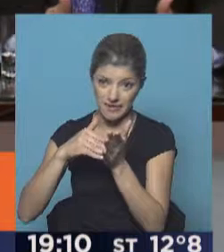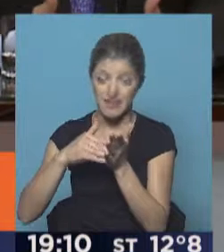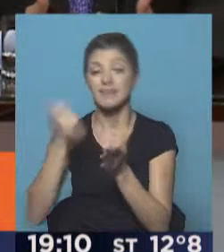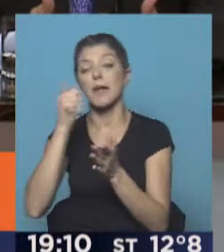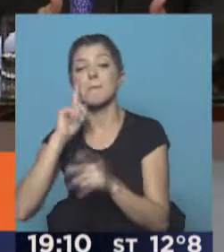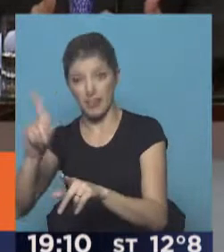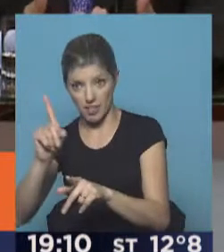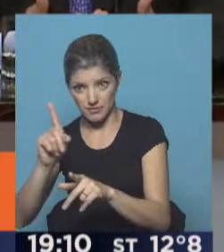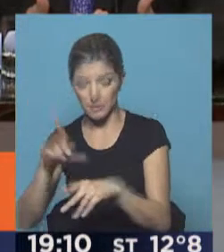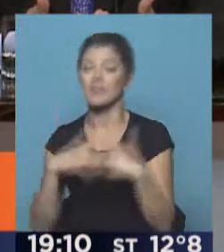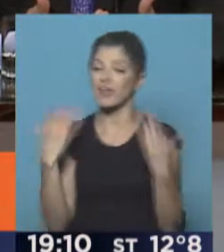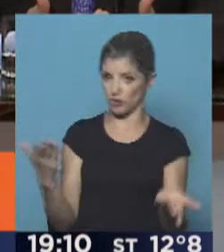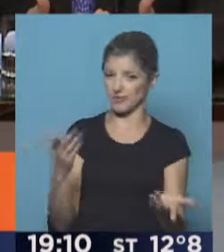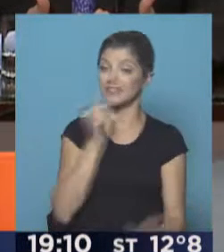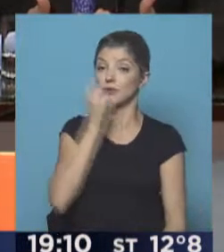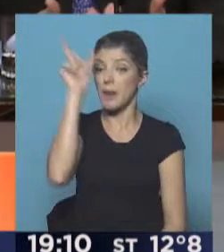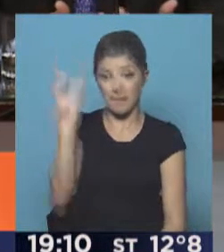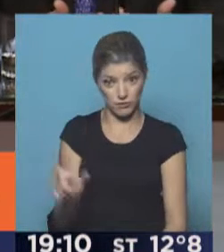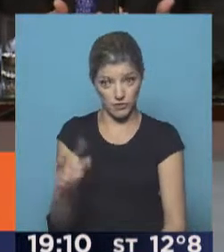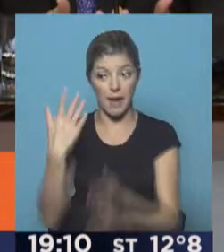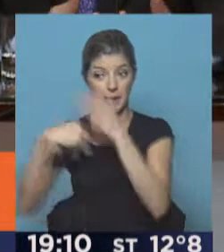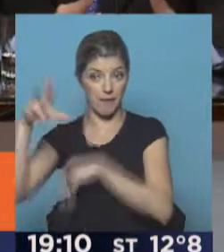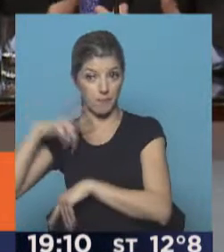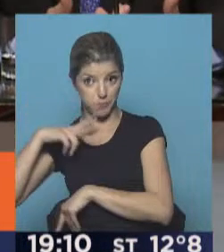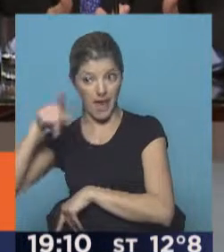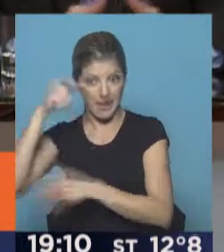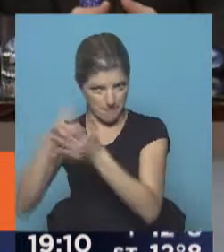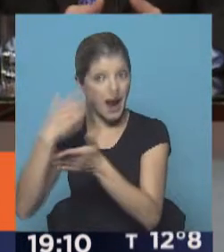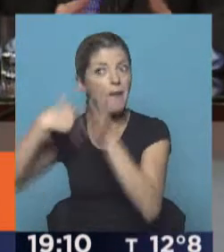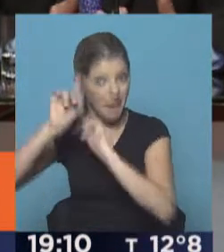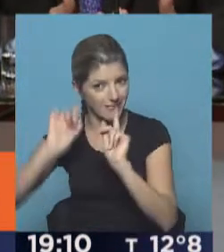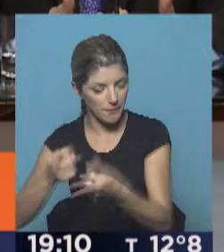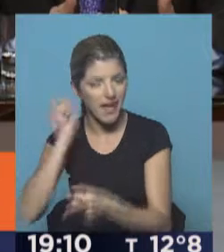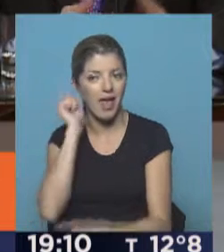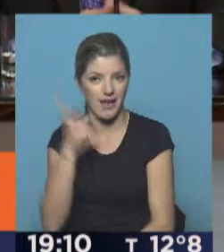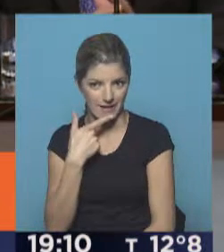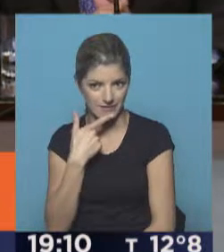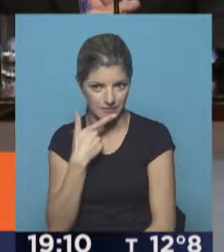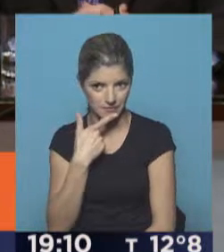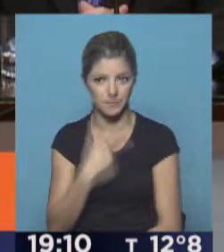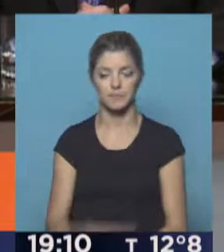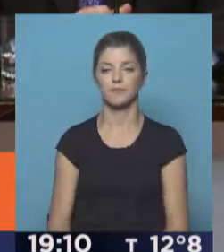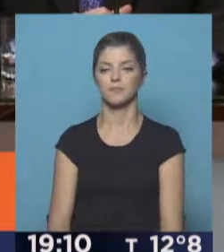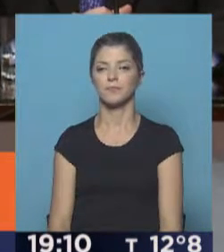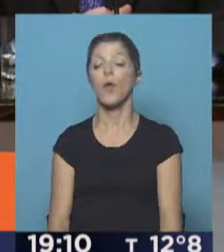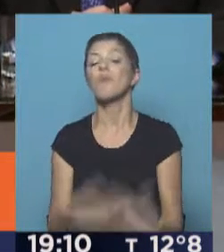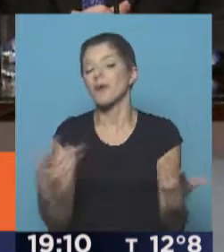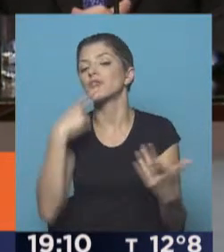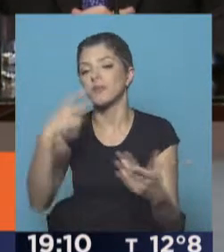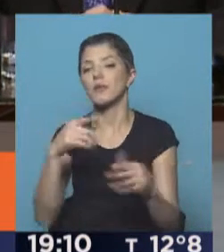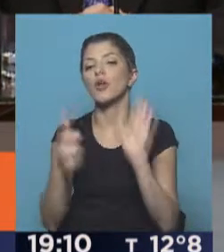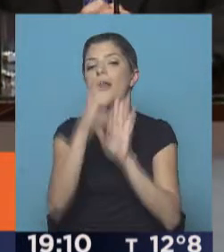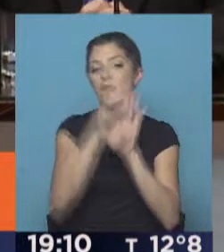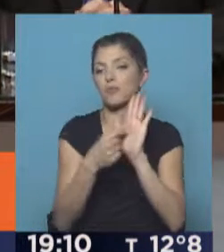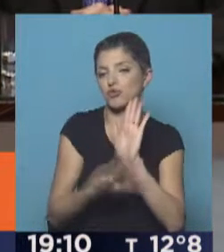lo paga más caro aquel que tiene un mayor poder adquisitivo. Por eso decimos que es un cuadro tarifario progresivo. En